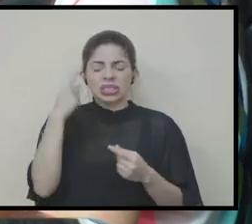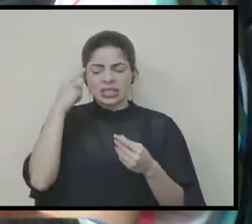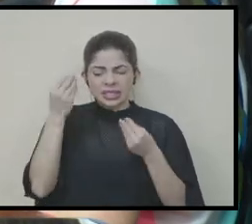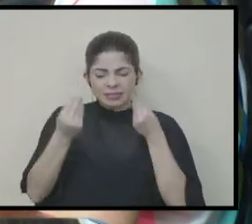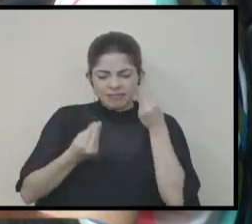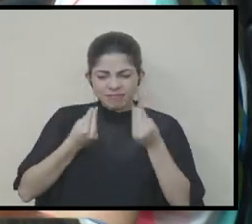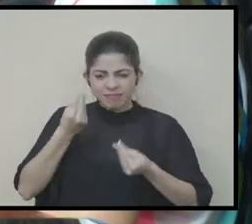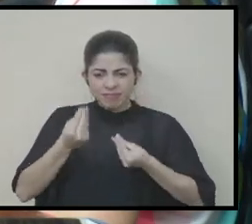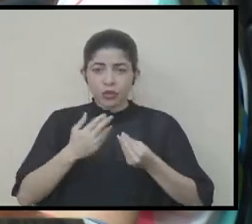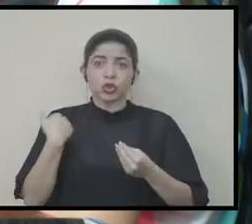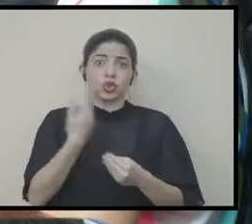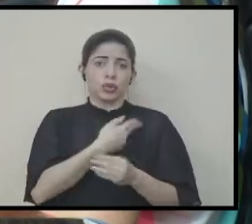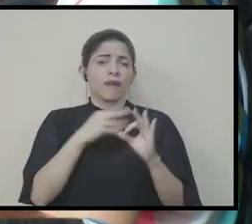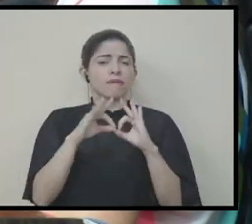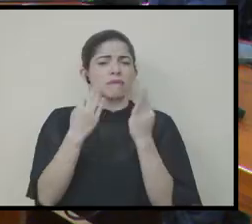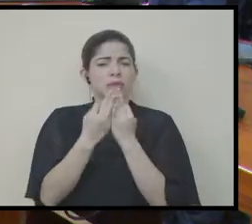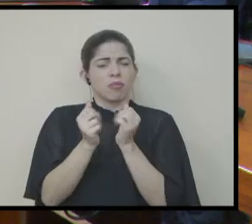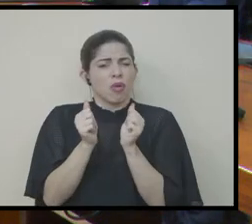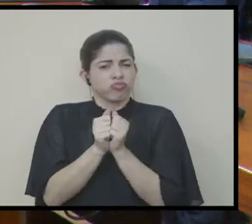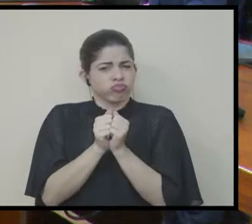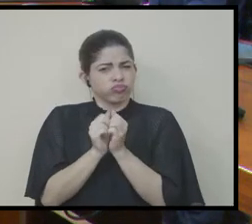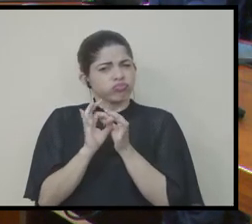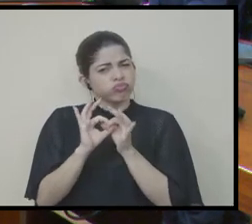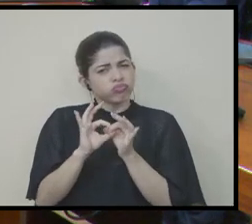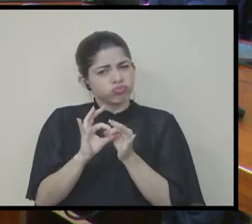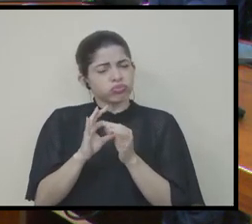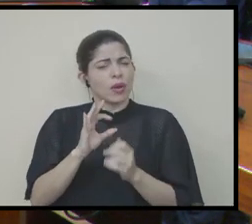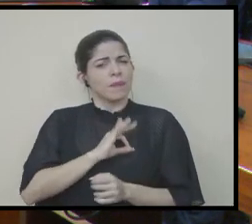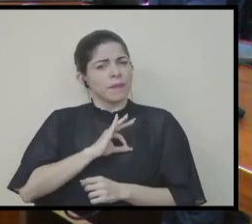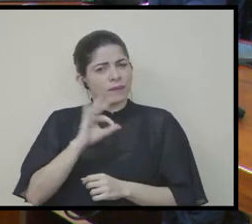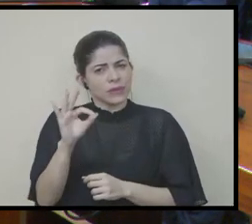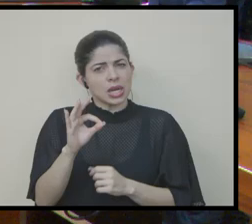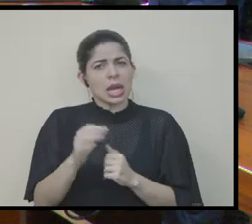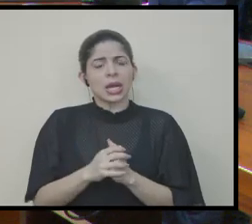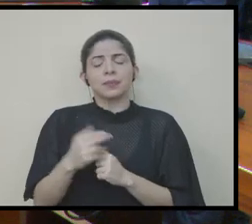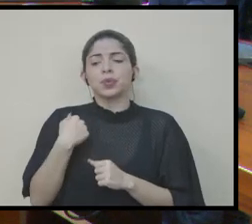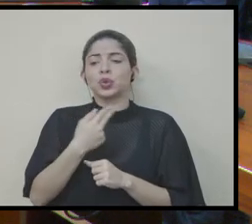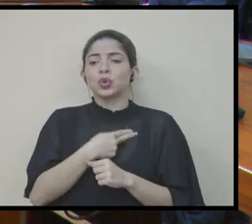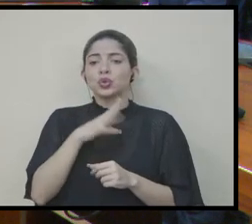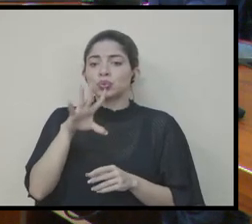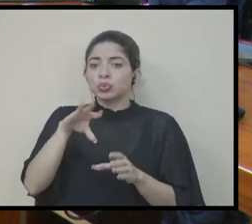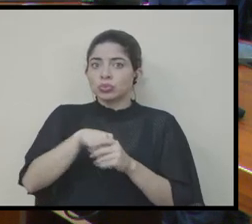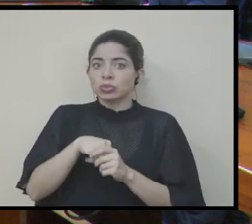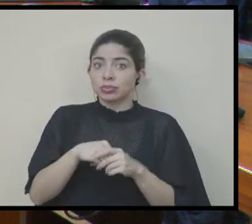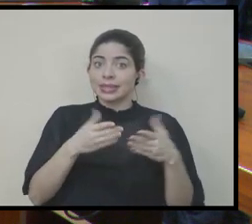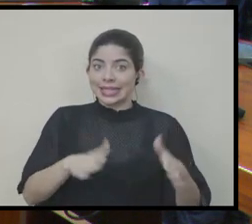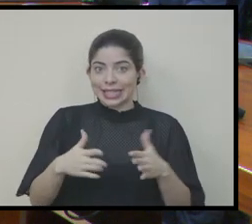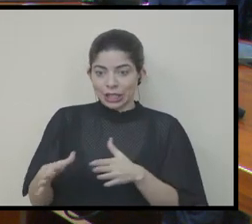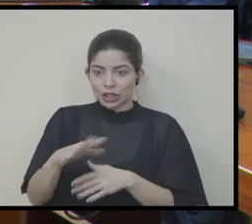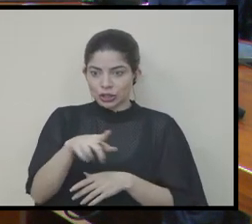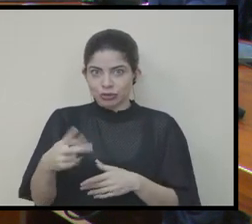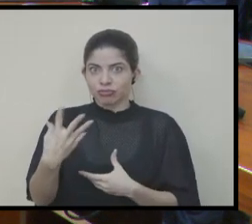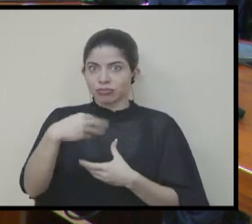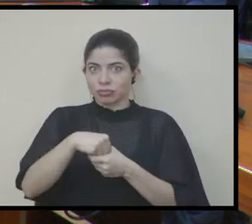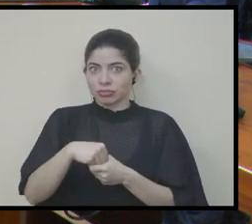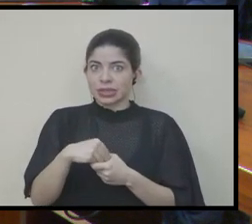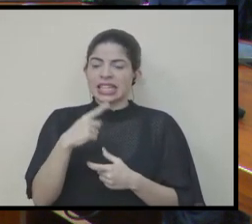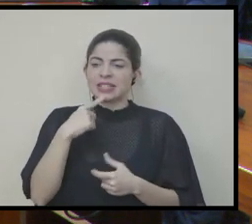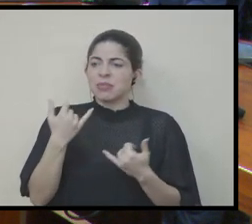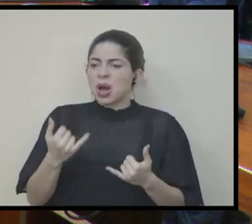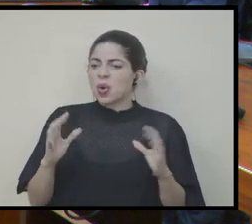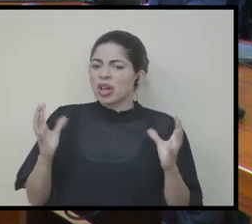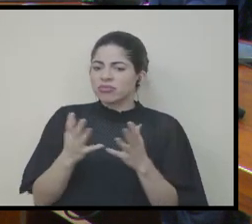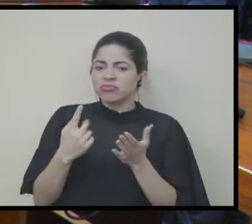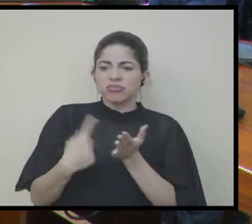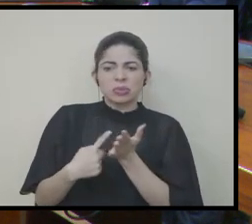nosotros en realidad somos una familia muy unida, somos una familia muy llena de fe, involucramos a los hijos y bueno, diciendo, bueno, ¿qué